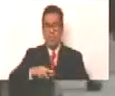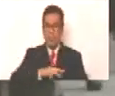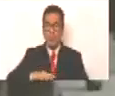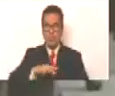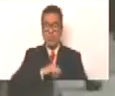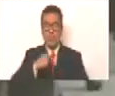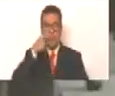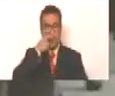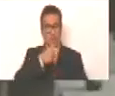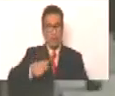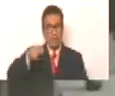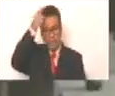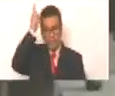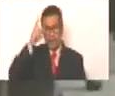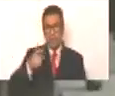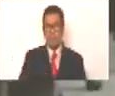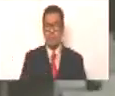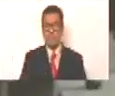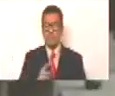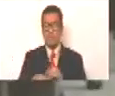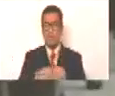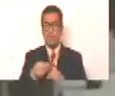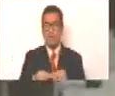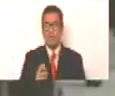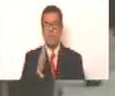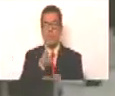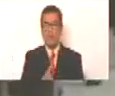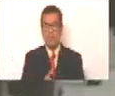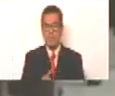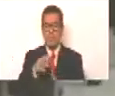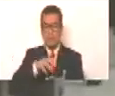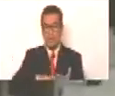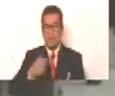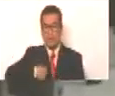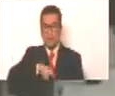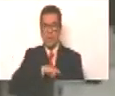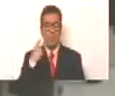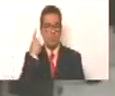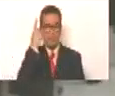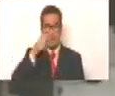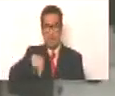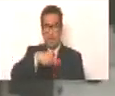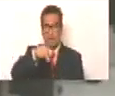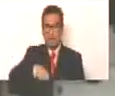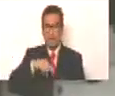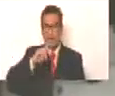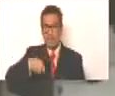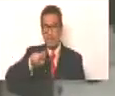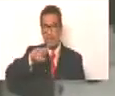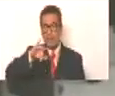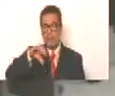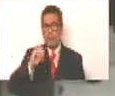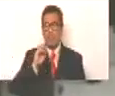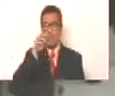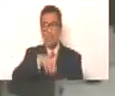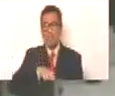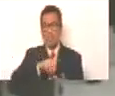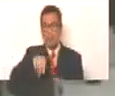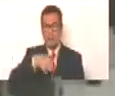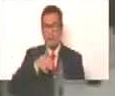Indígenas, nos llevó al abuelo, al guerrero, a nuestro héroe nacional, Guaycaipuro, al Panteón Nacional,